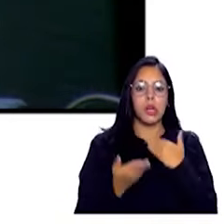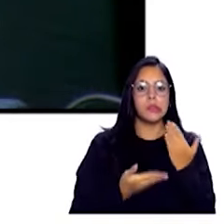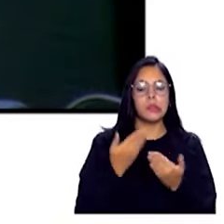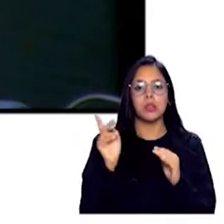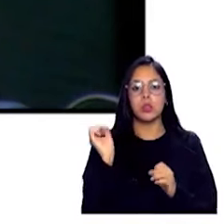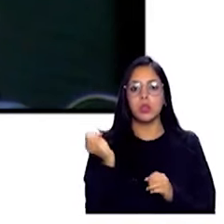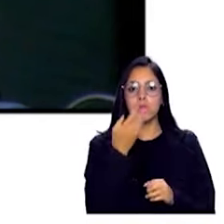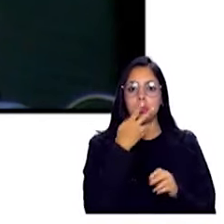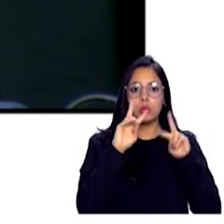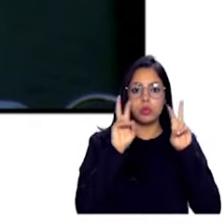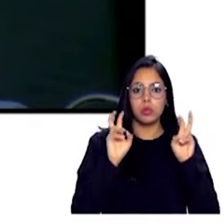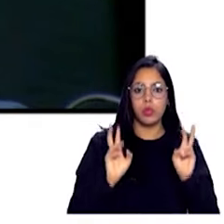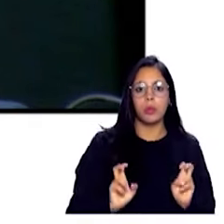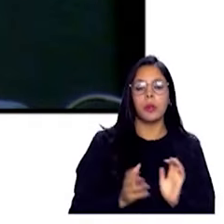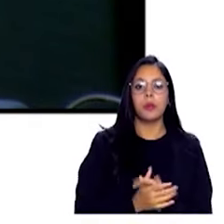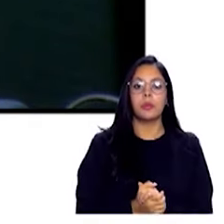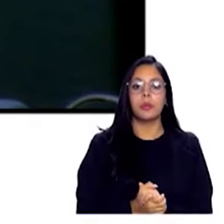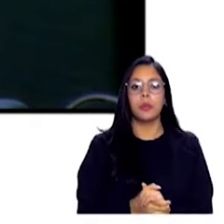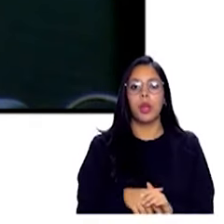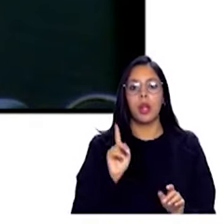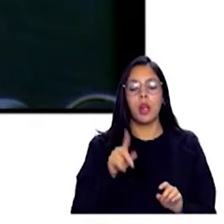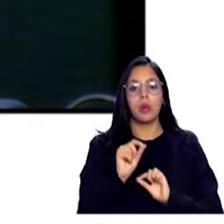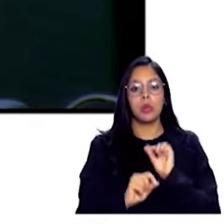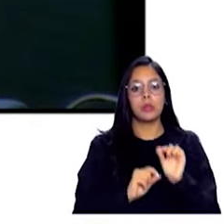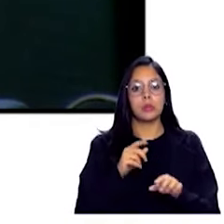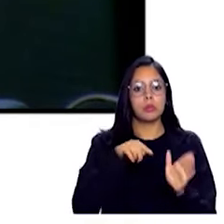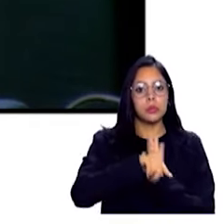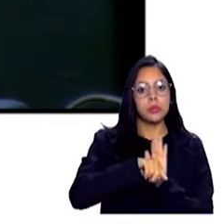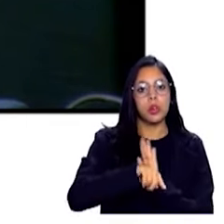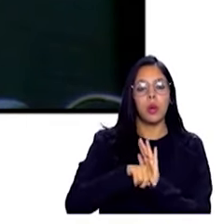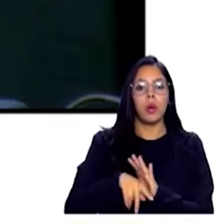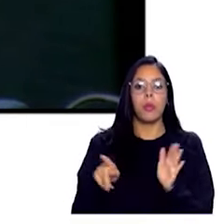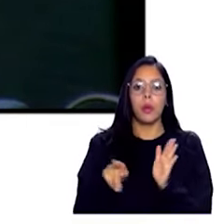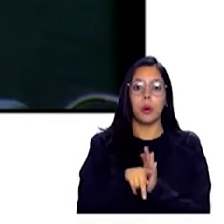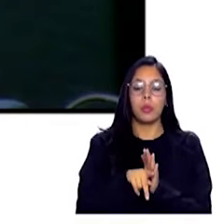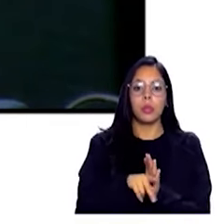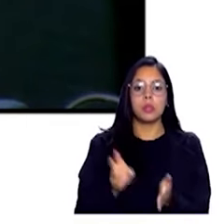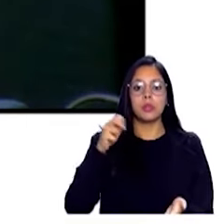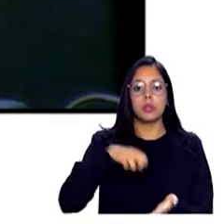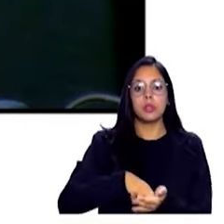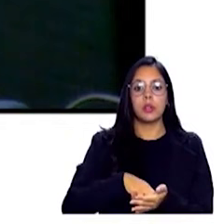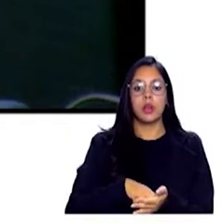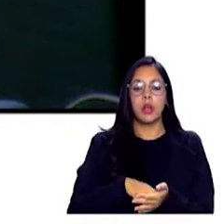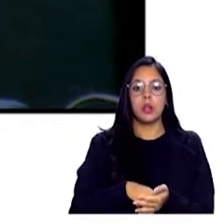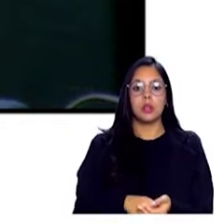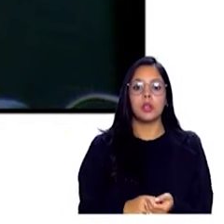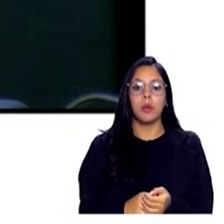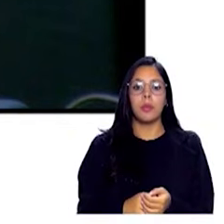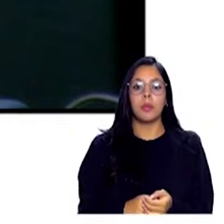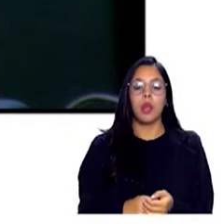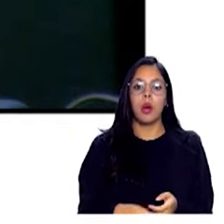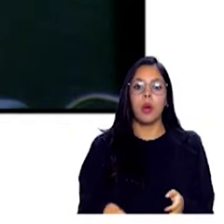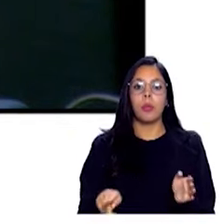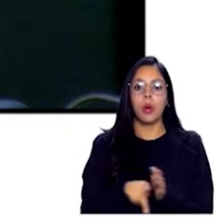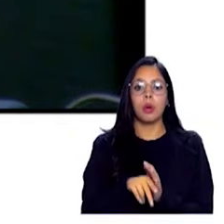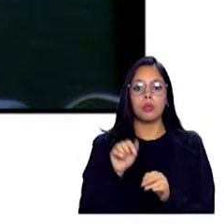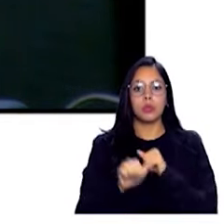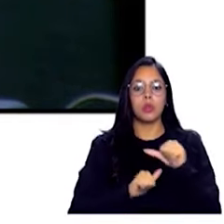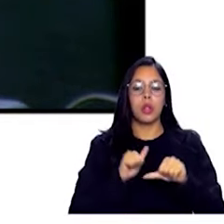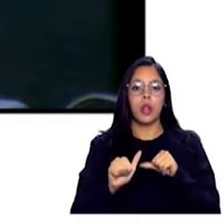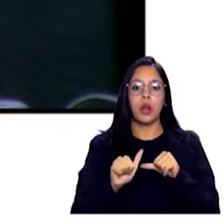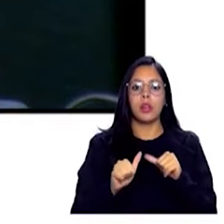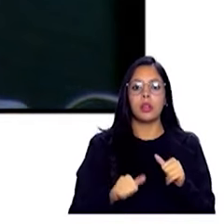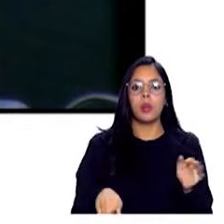que se analiza fundamentalmente la sentencia de apelación la corrección de la sentencia de apela ni siqua la la primera